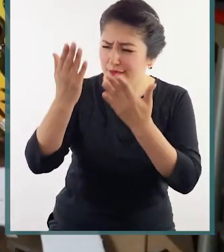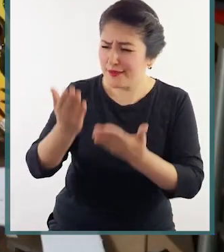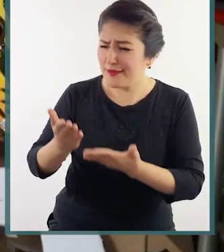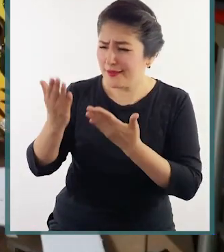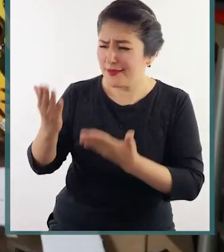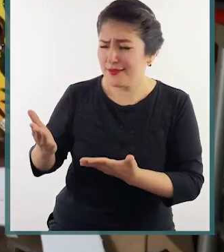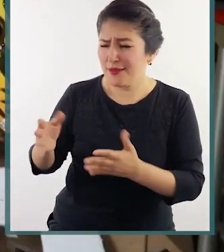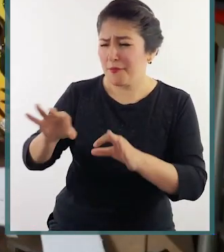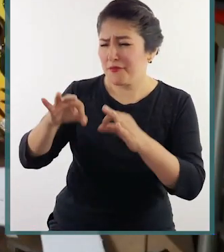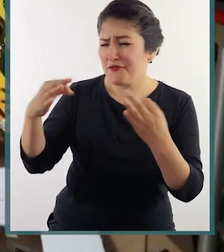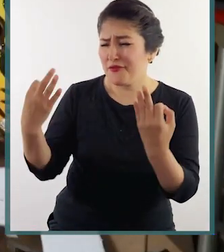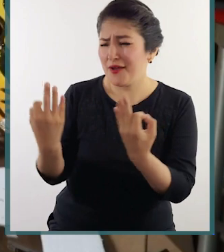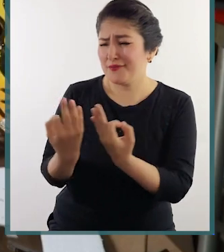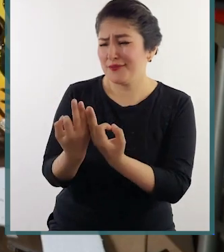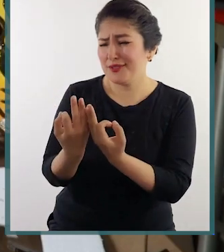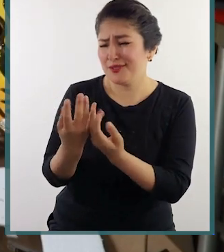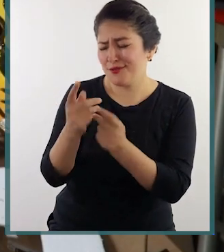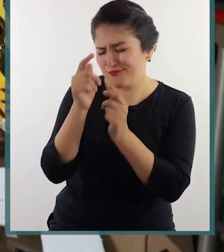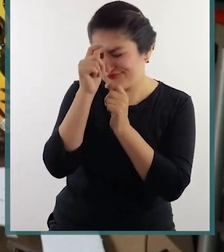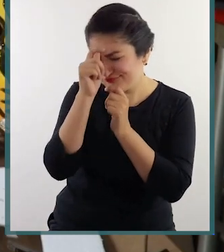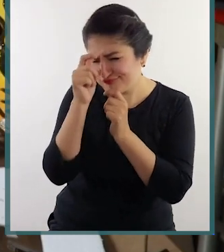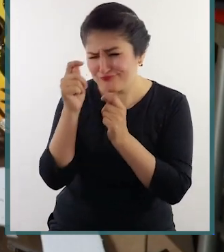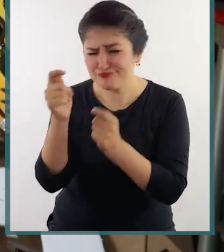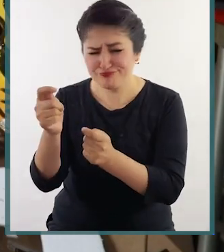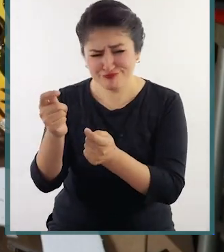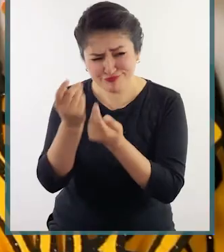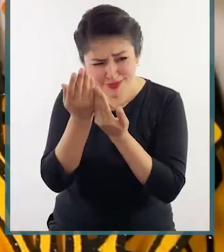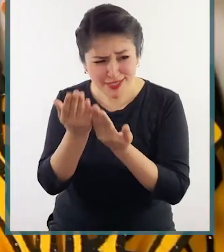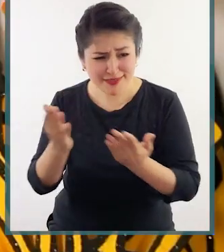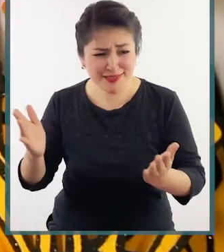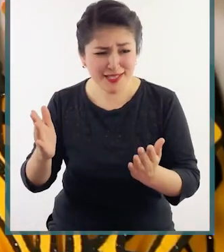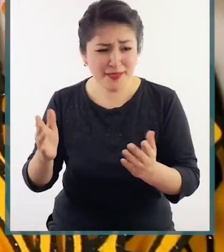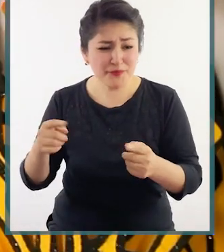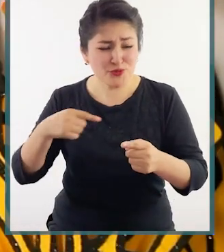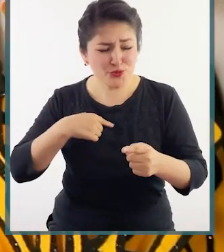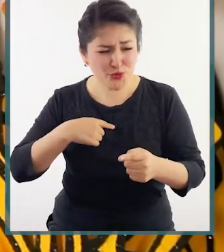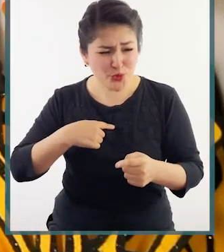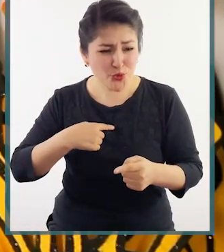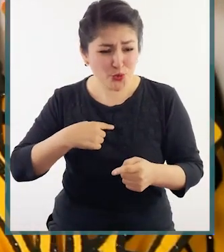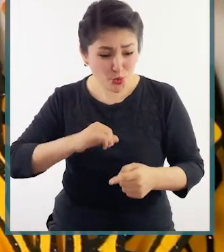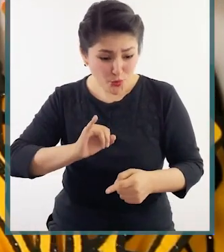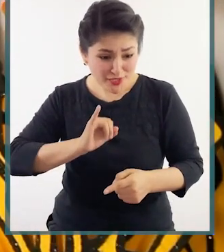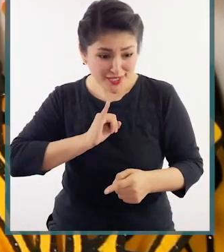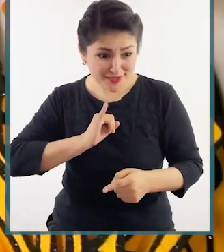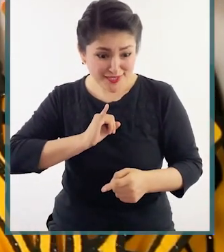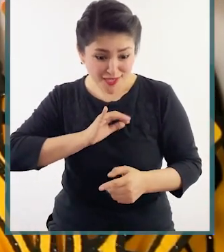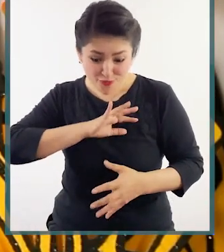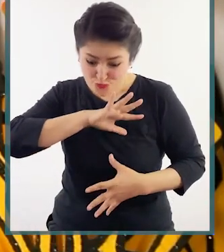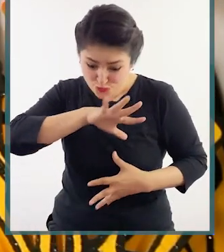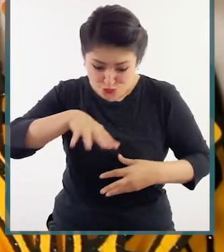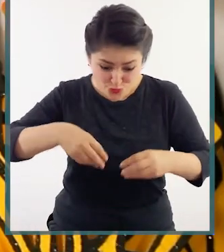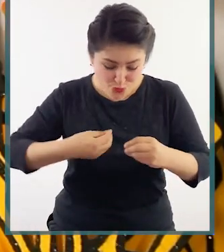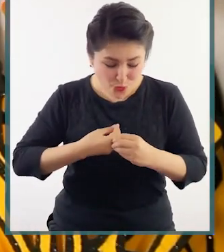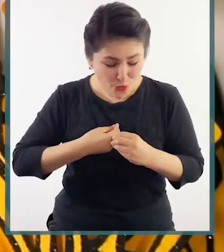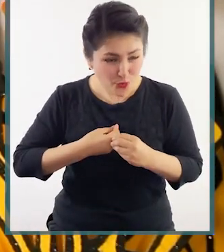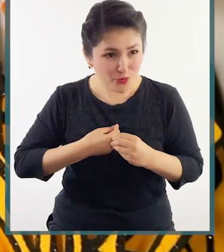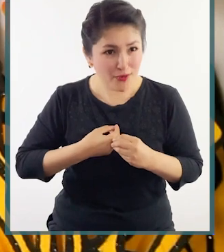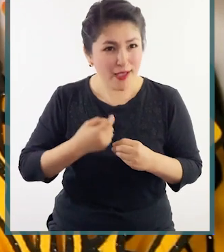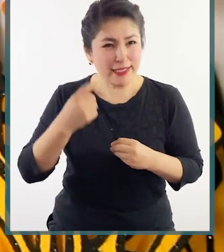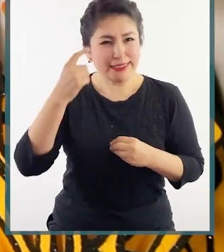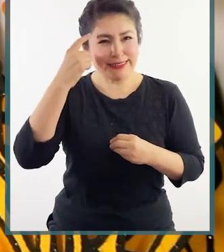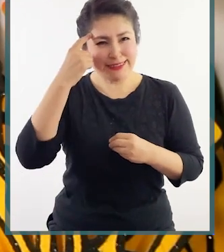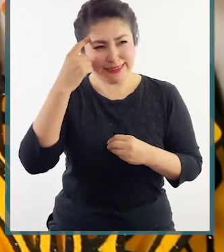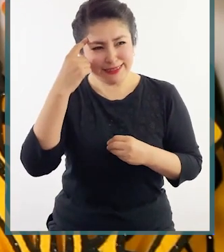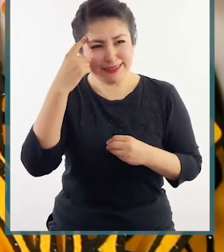es venerar mi familia, es venerar las oportunidades, es abrazar mi existencia y saber, ser consciente que mi